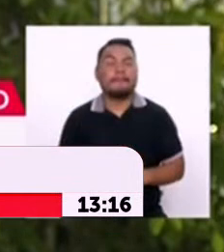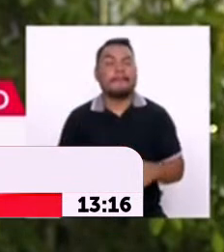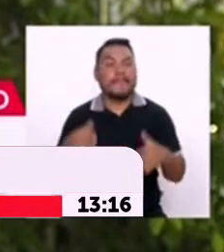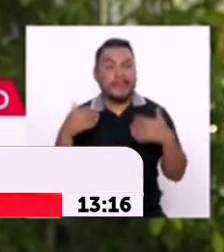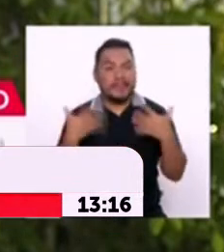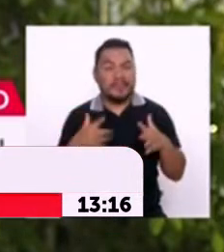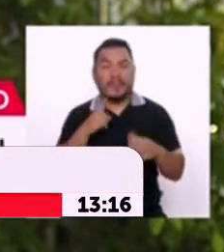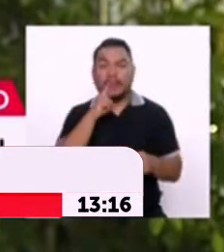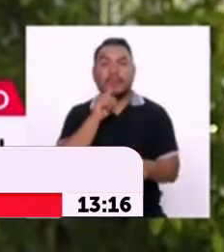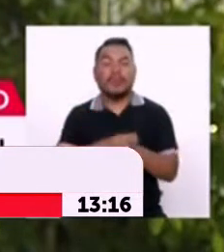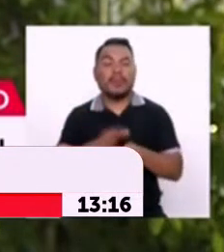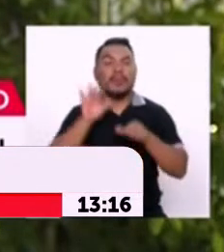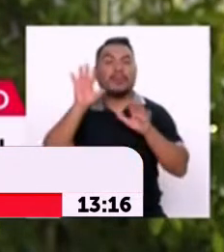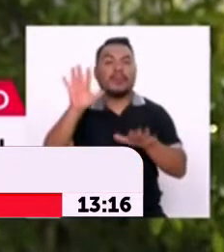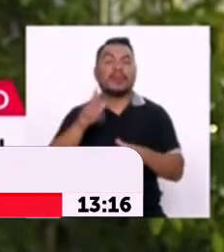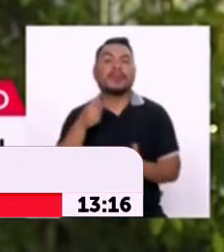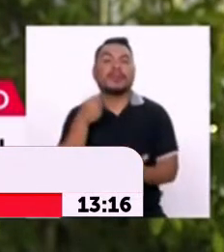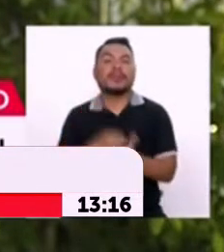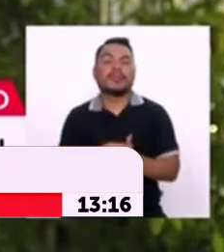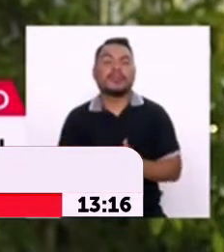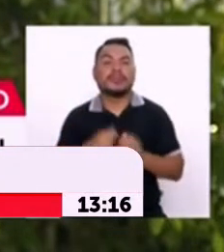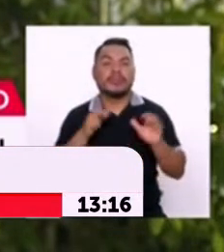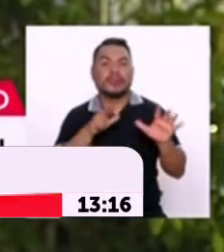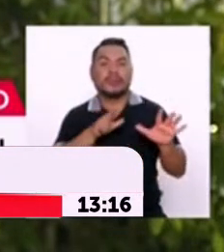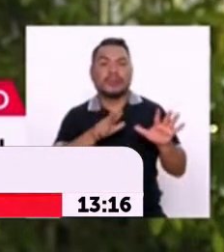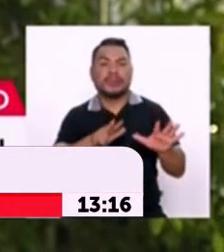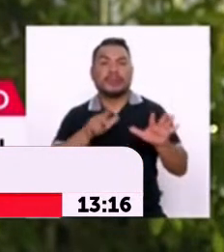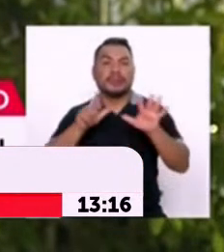ha comprometido un presupuesto de